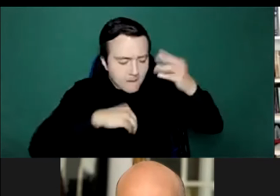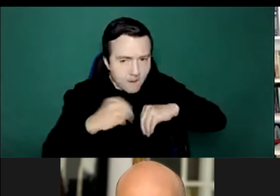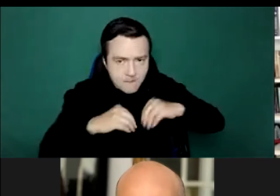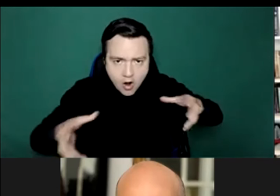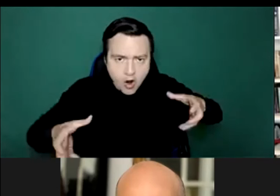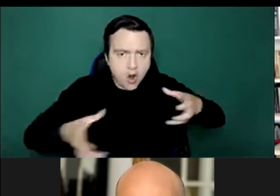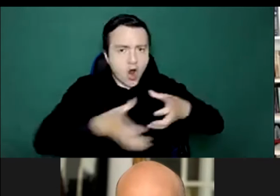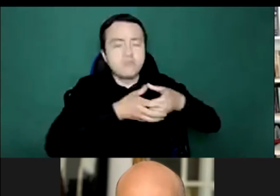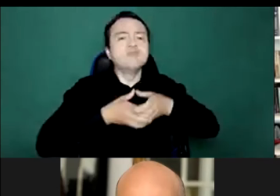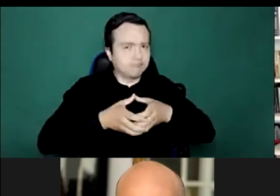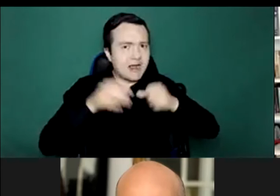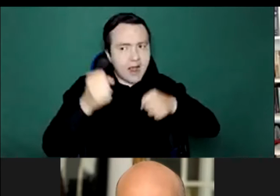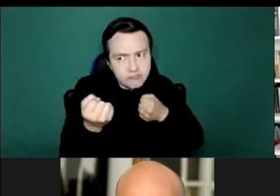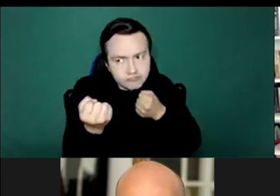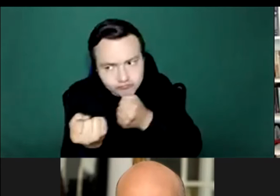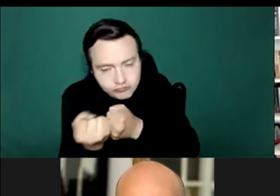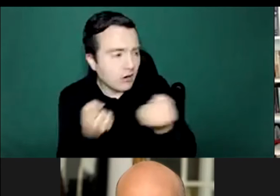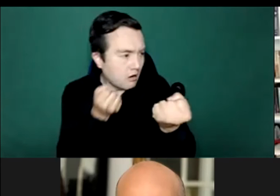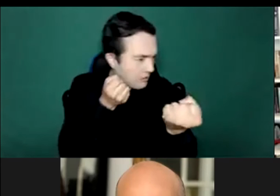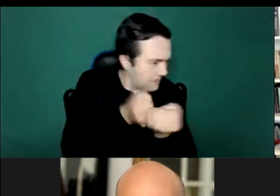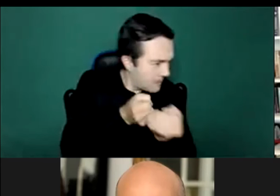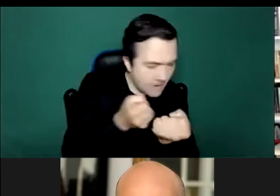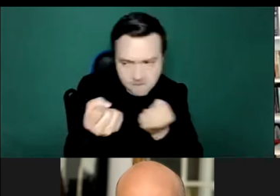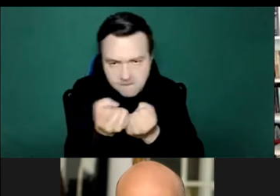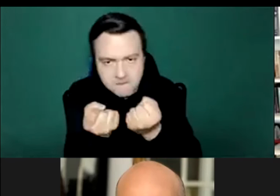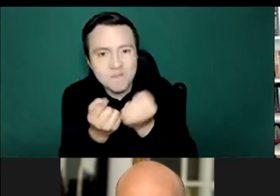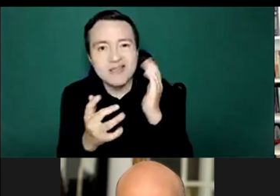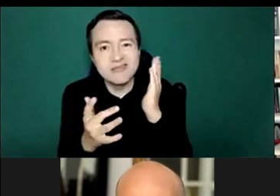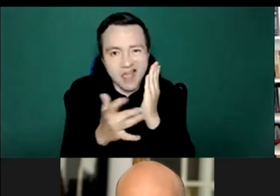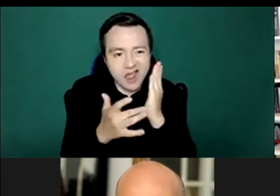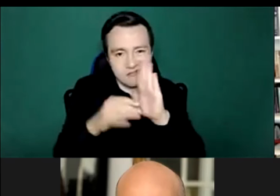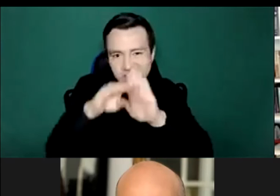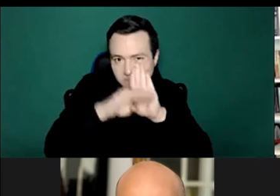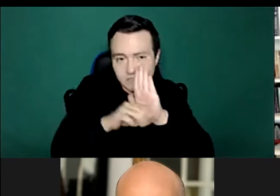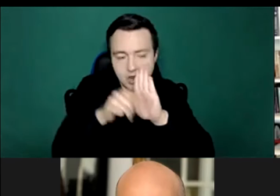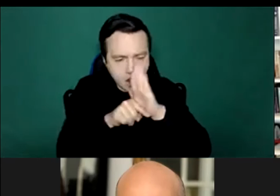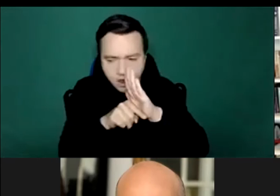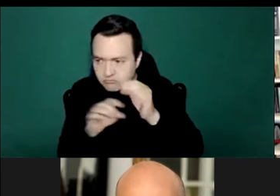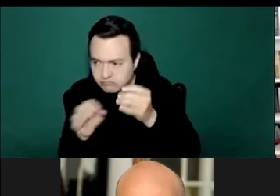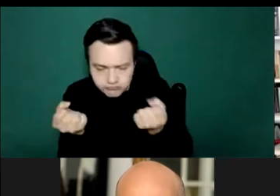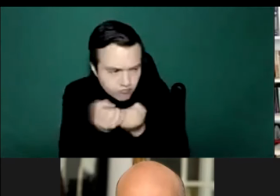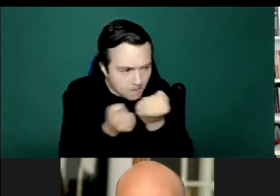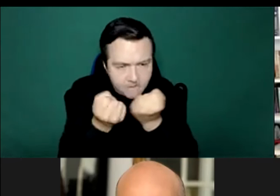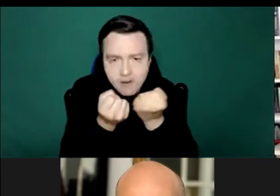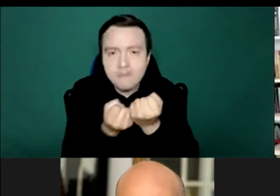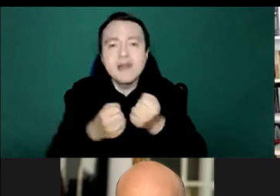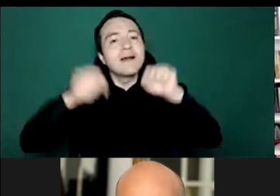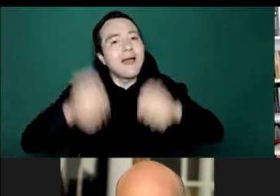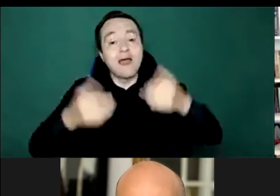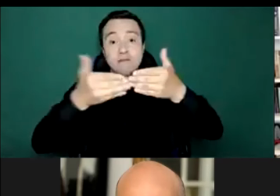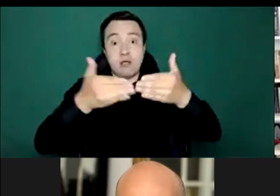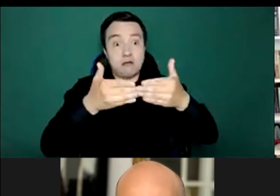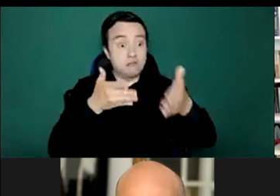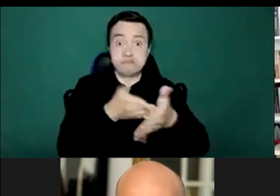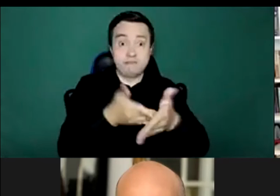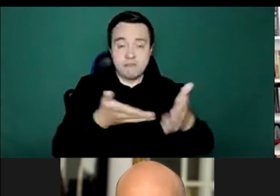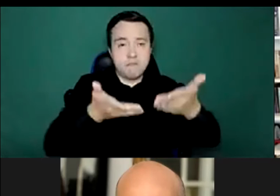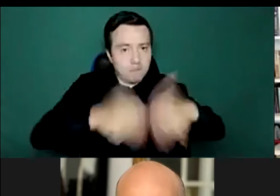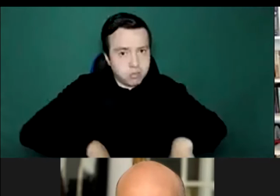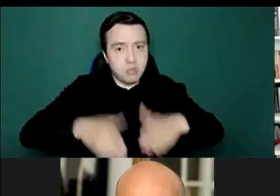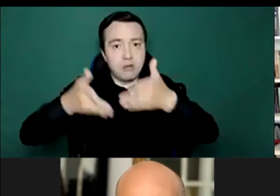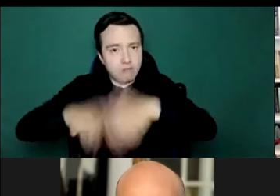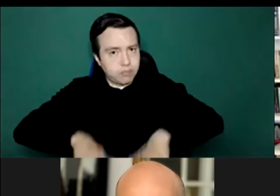cooperación técnica para abordar las barreras de acceso a los servicios de salud. Cambiar la forma de pensar sobre las